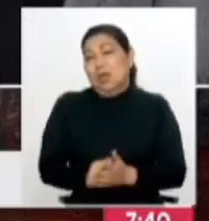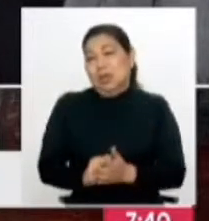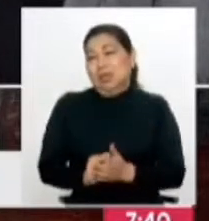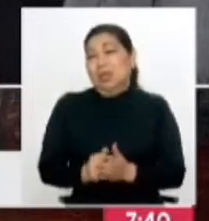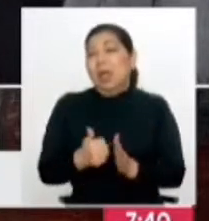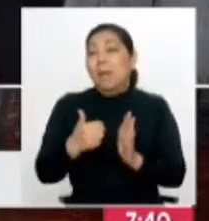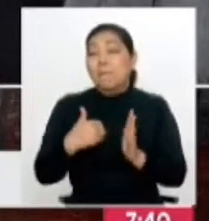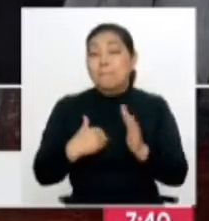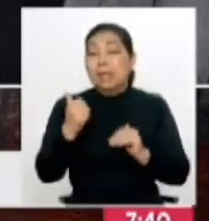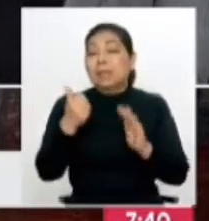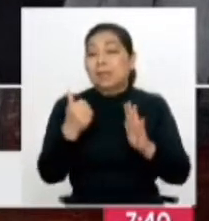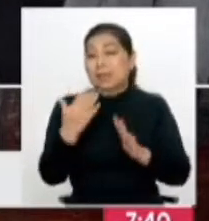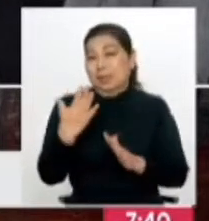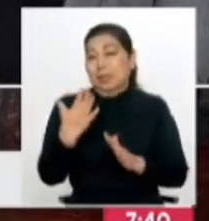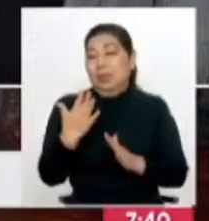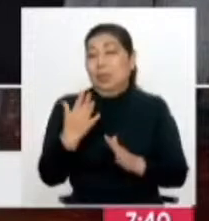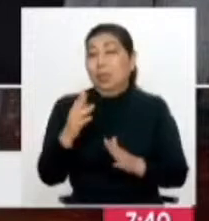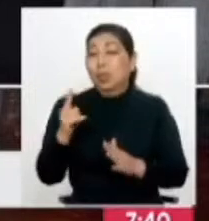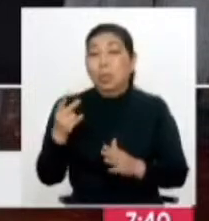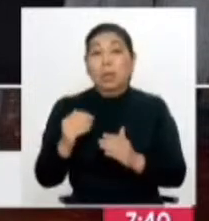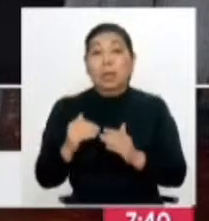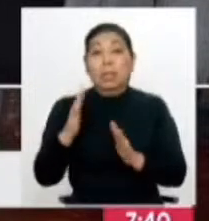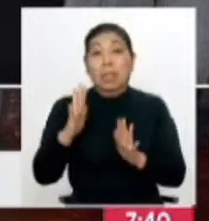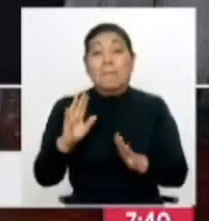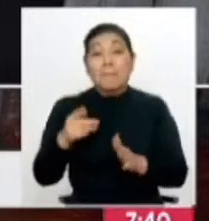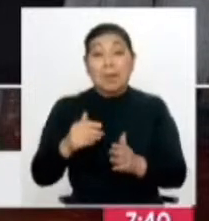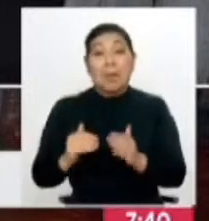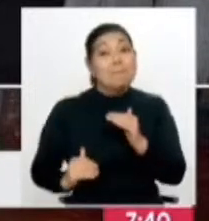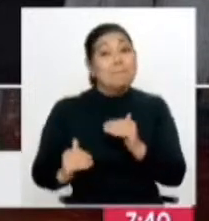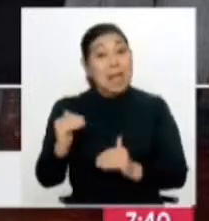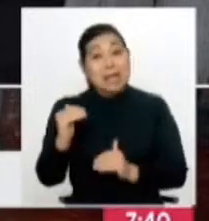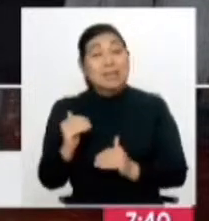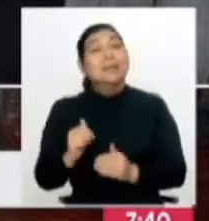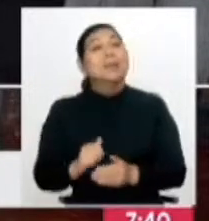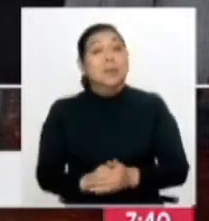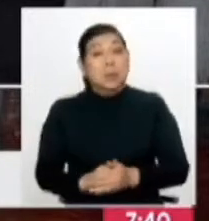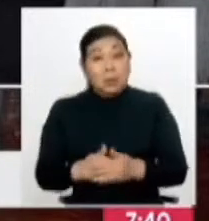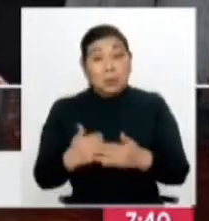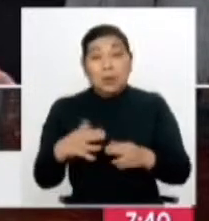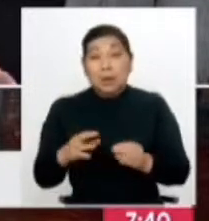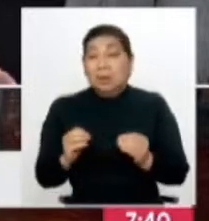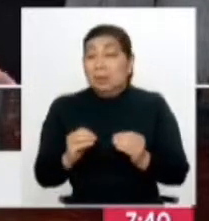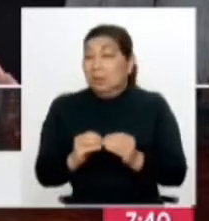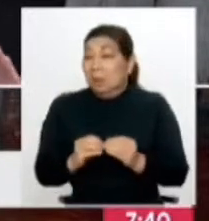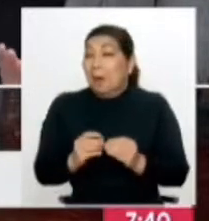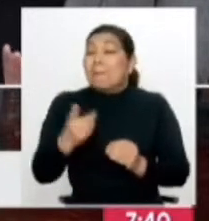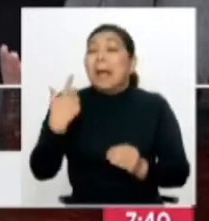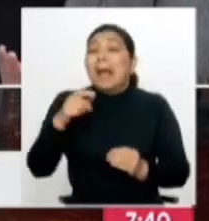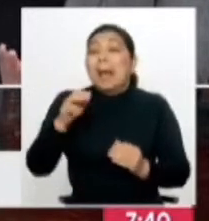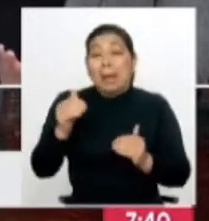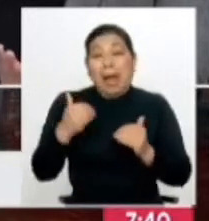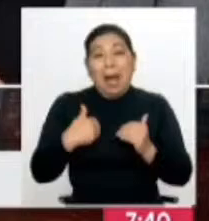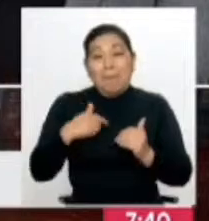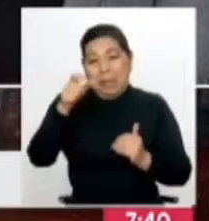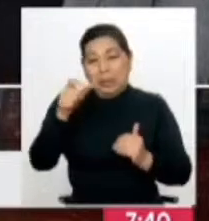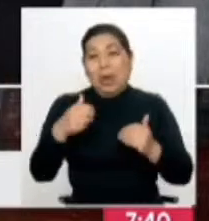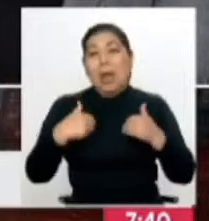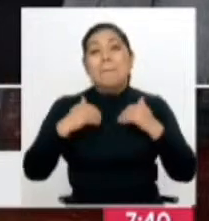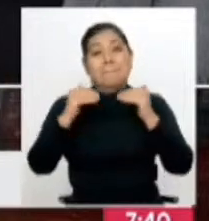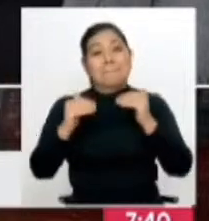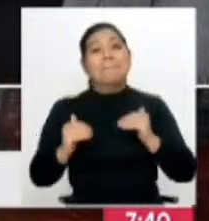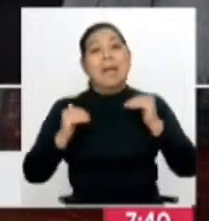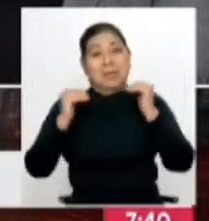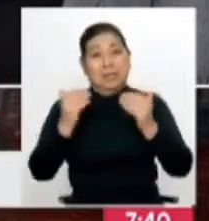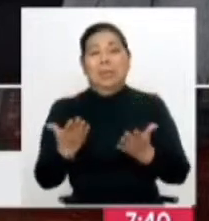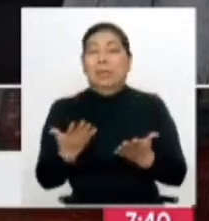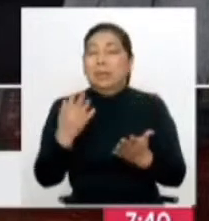obviamente de 65 años? Porque de 2.000 pasarían a 10.000 cajeros. Exactamente. O sea, prácticamente. Por lo menos para los pensionistas en esta primera etapa. Para los